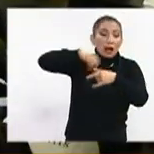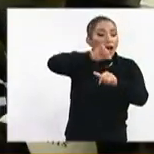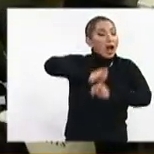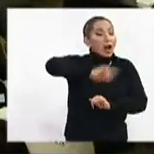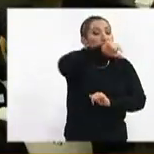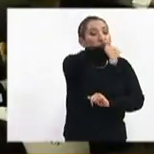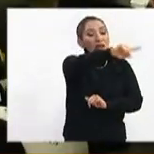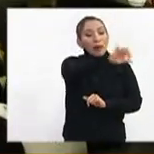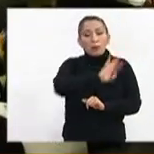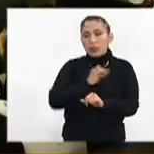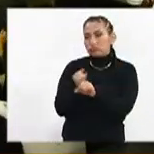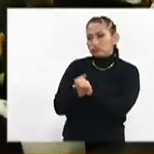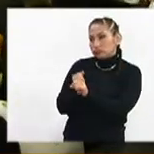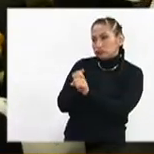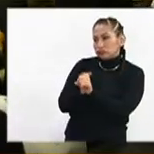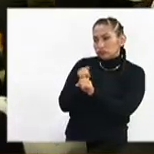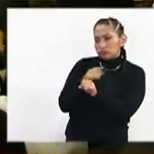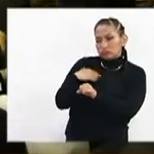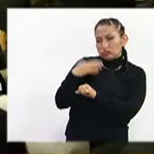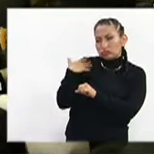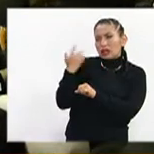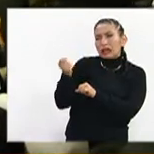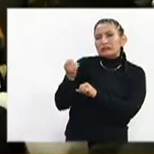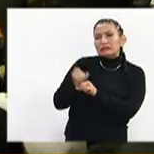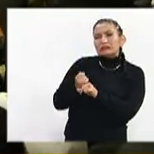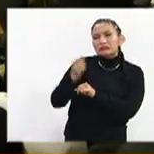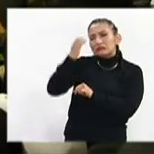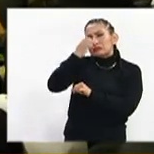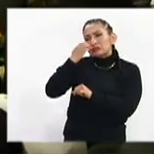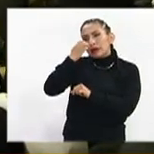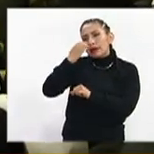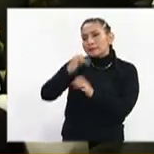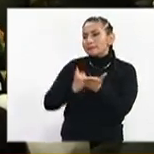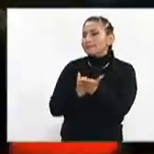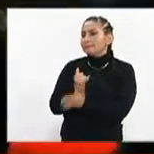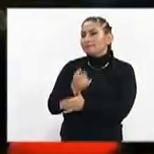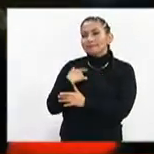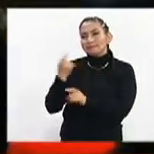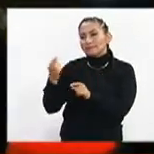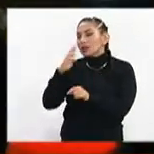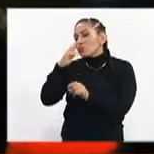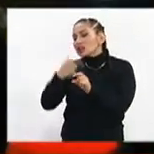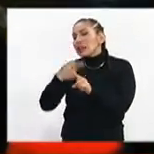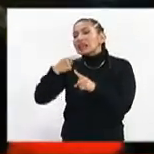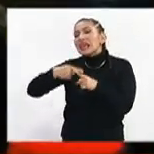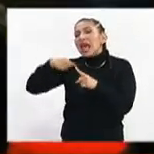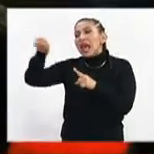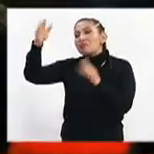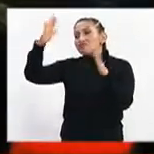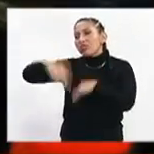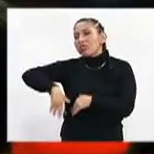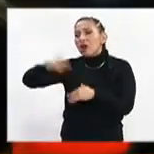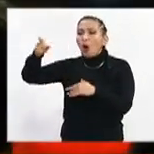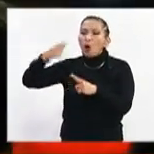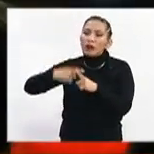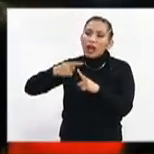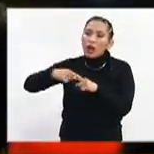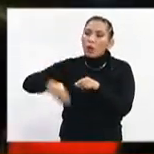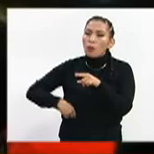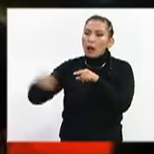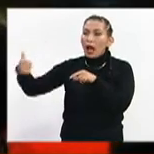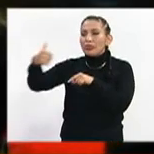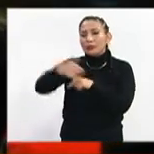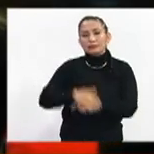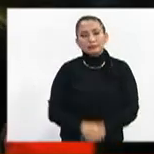autoridad pueda investigar, tenga elementos para investigar y pueda ir deslindando responsabilidades y, bueno, qué se puede atribuir en